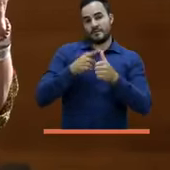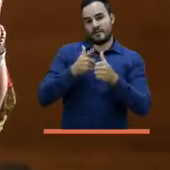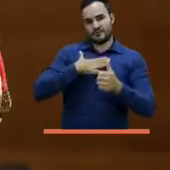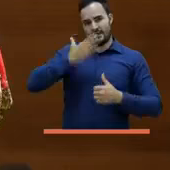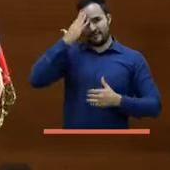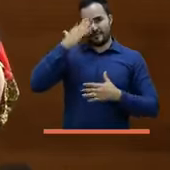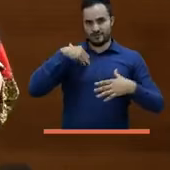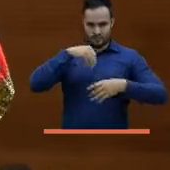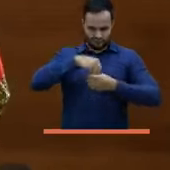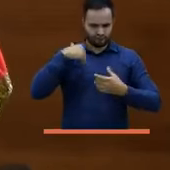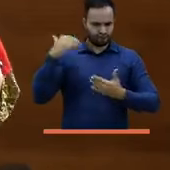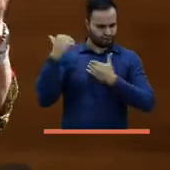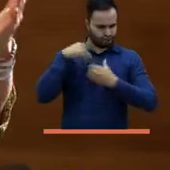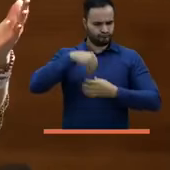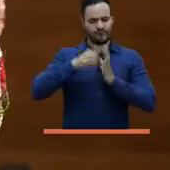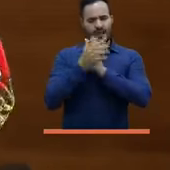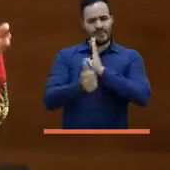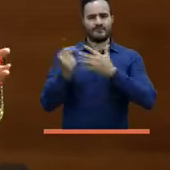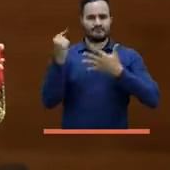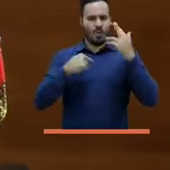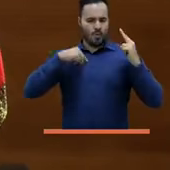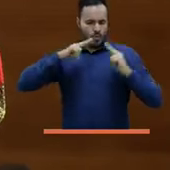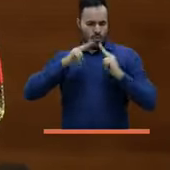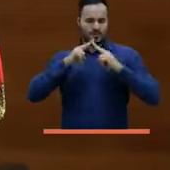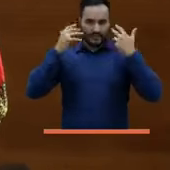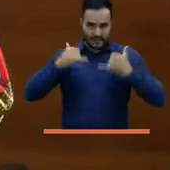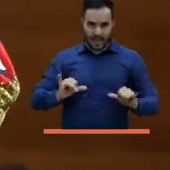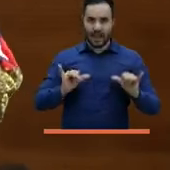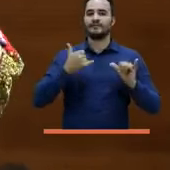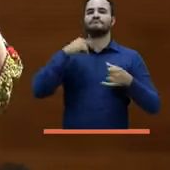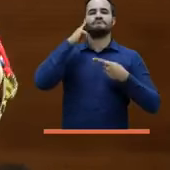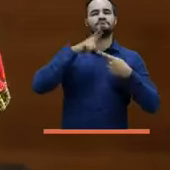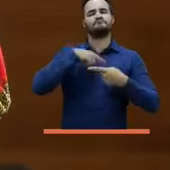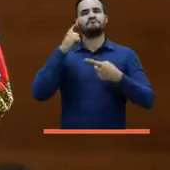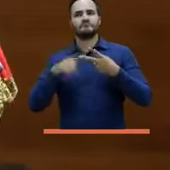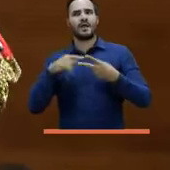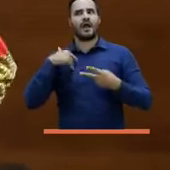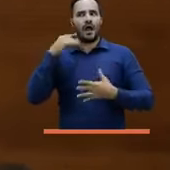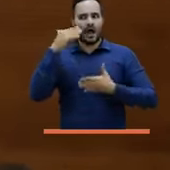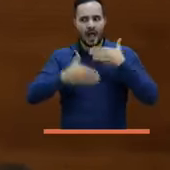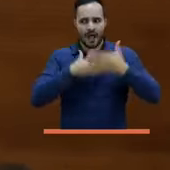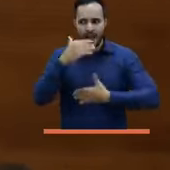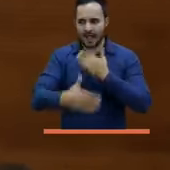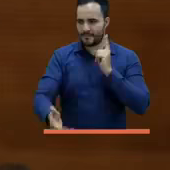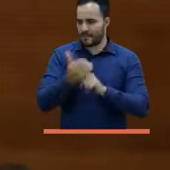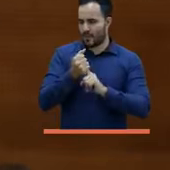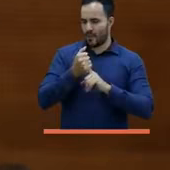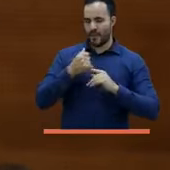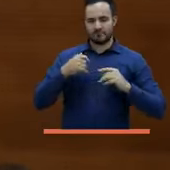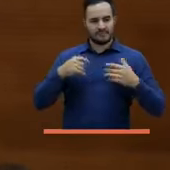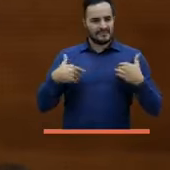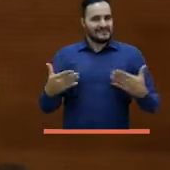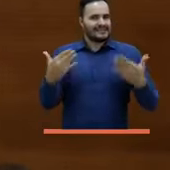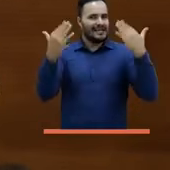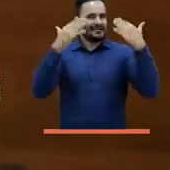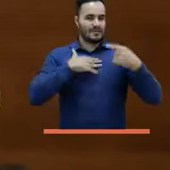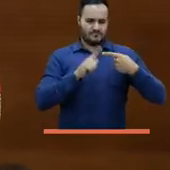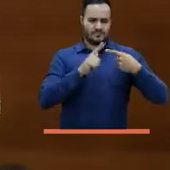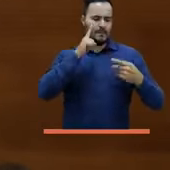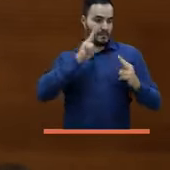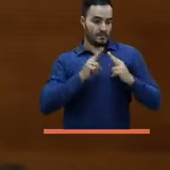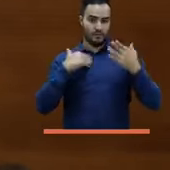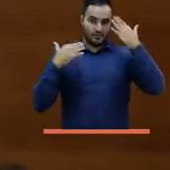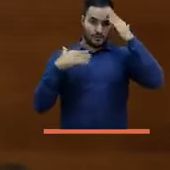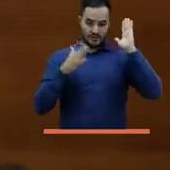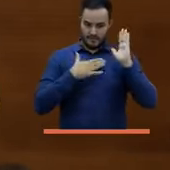soy buena por medio de una destreza de una habilidad que hoy tengo y segundo pues me permito también empezar a